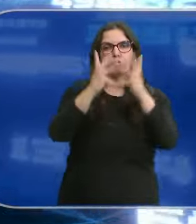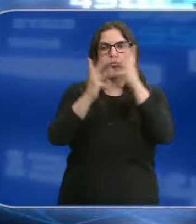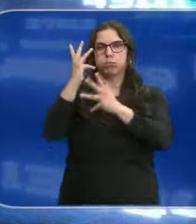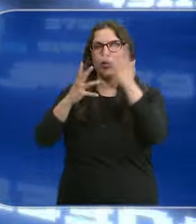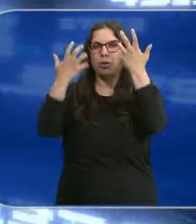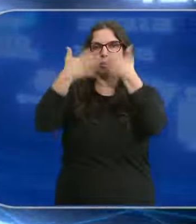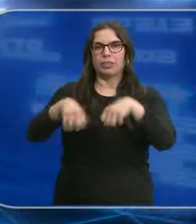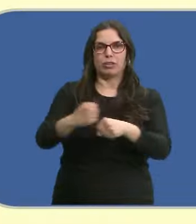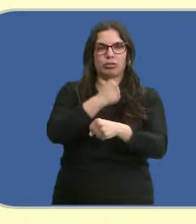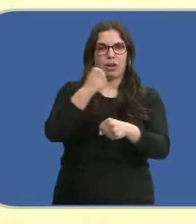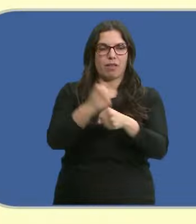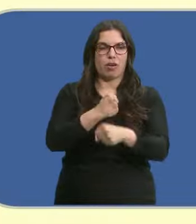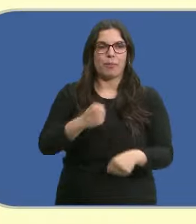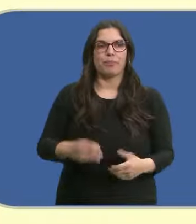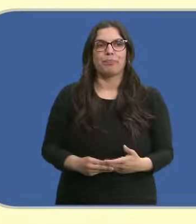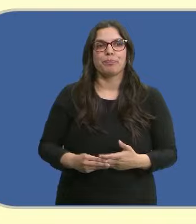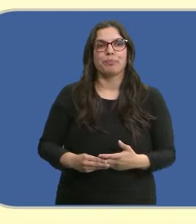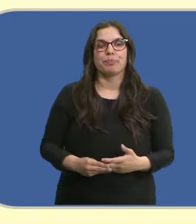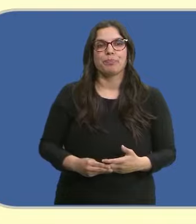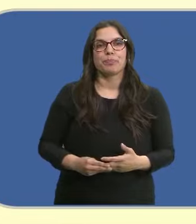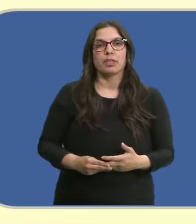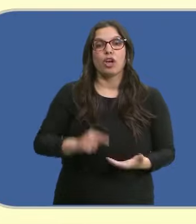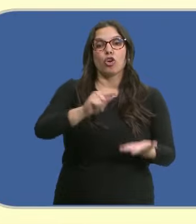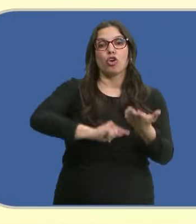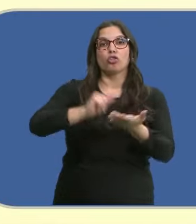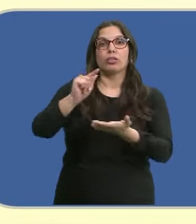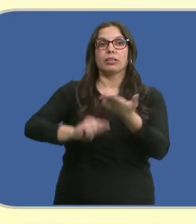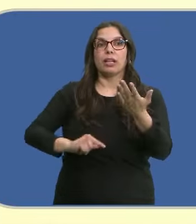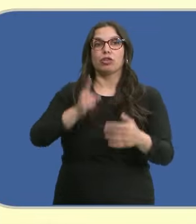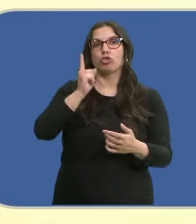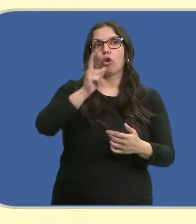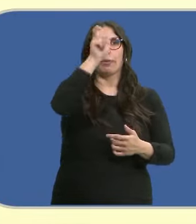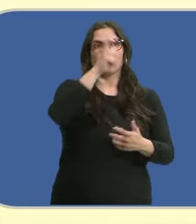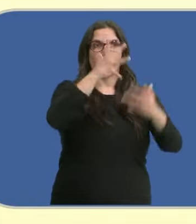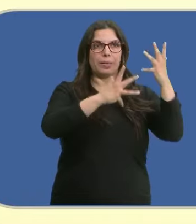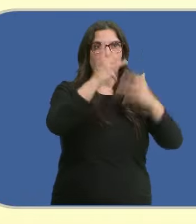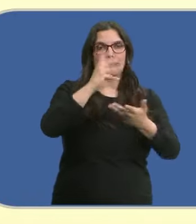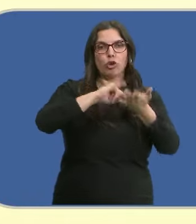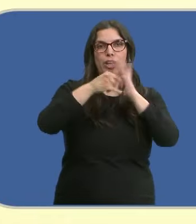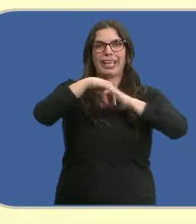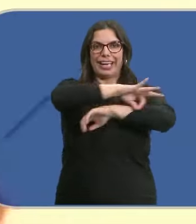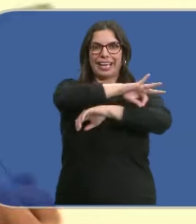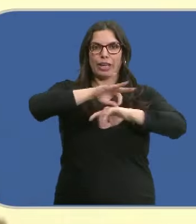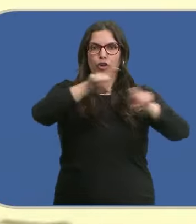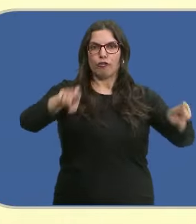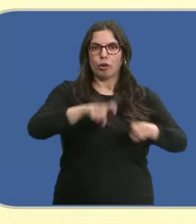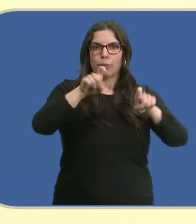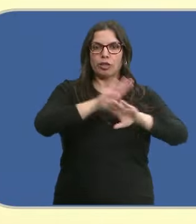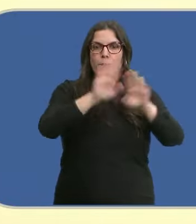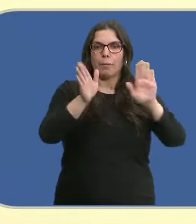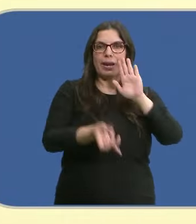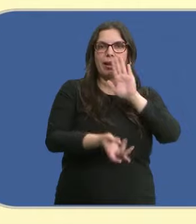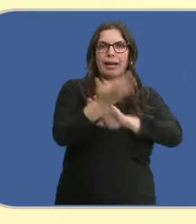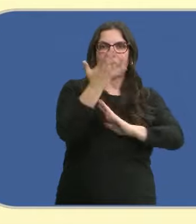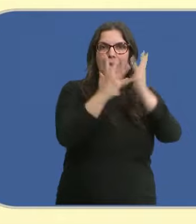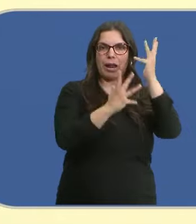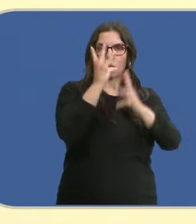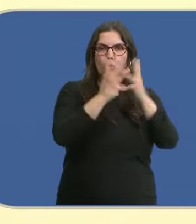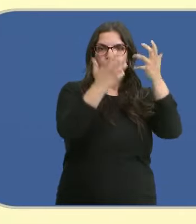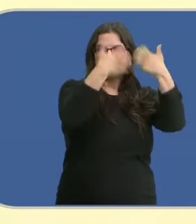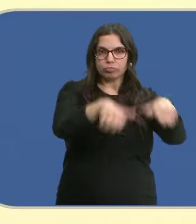del trabajo. No podemos solo contratar a un matemático, a un ingeniero informático para crear el algoritmo